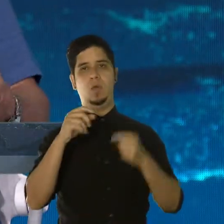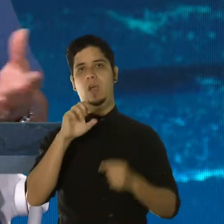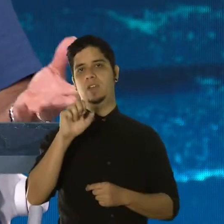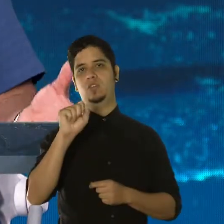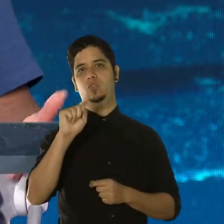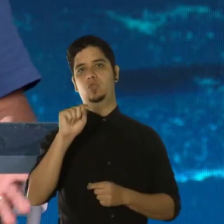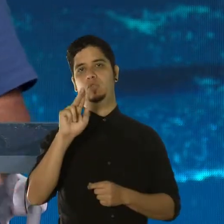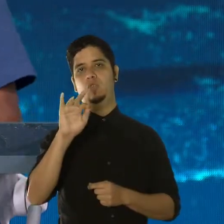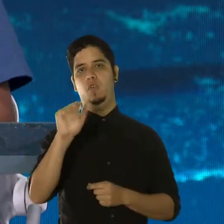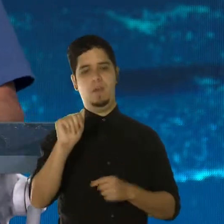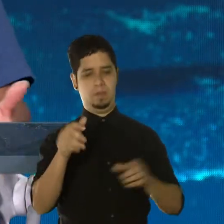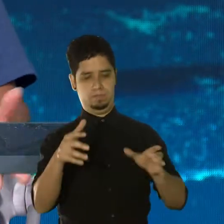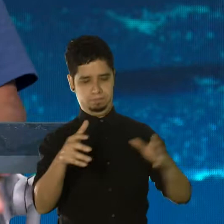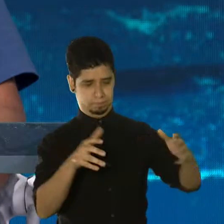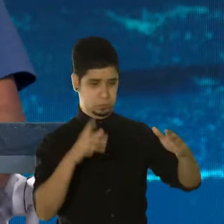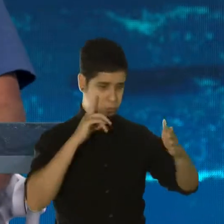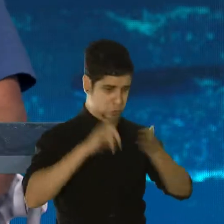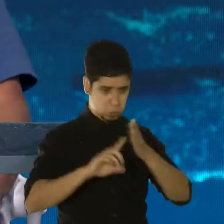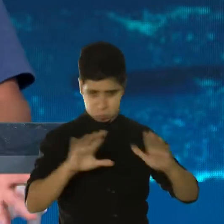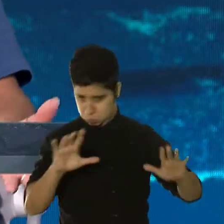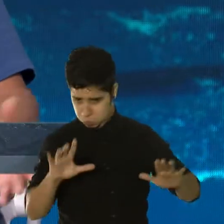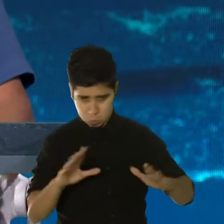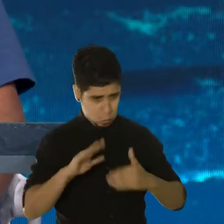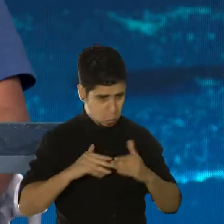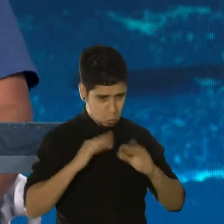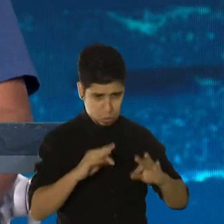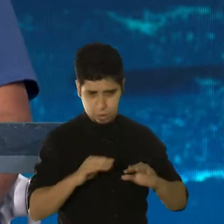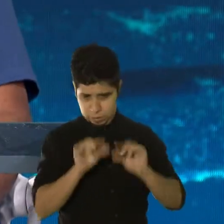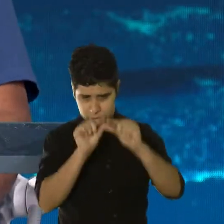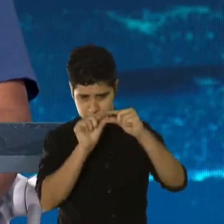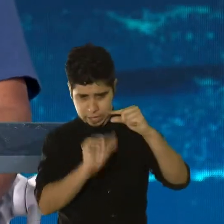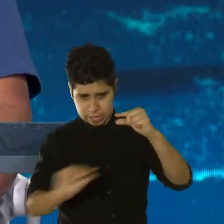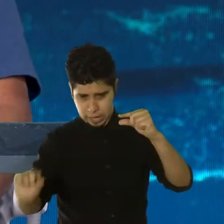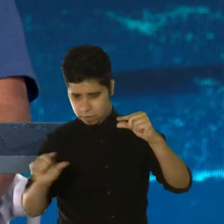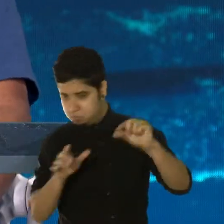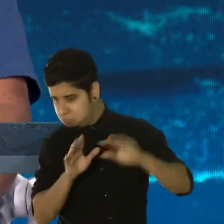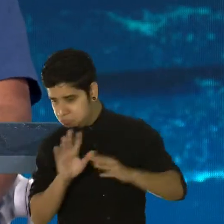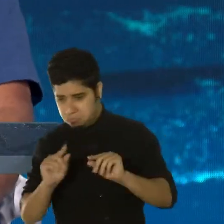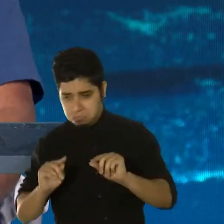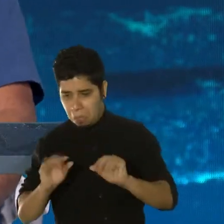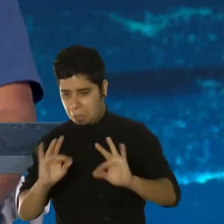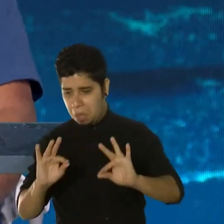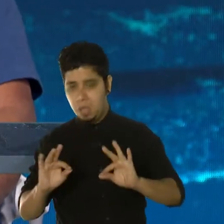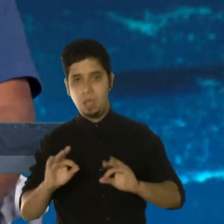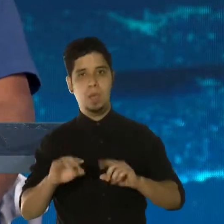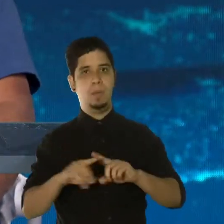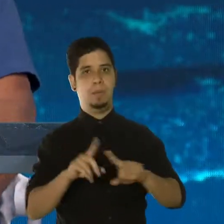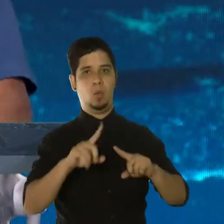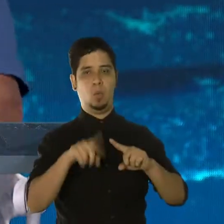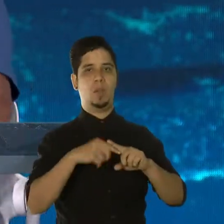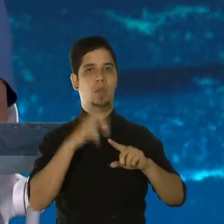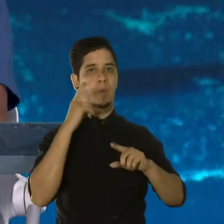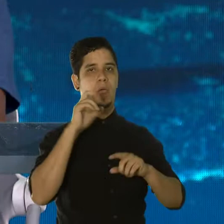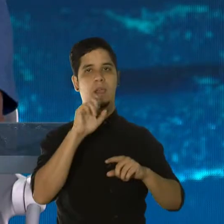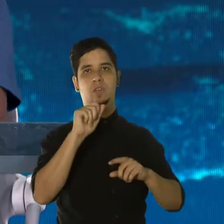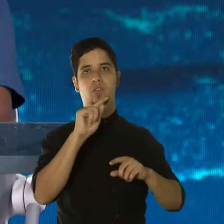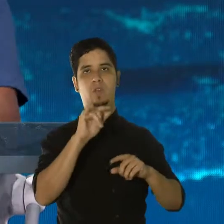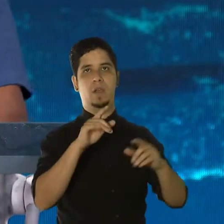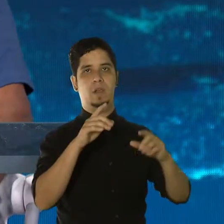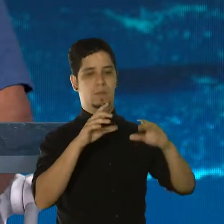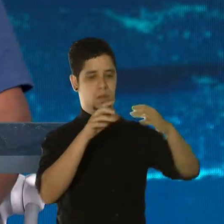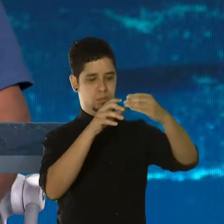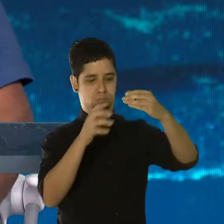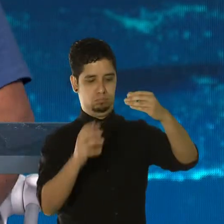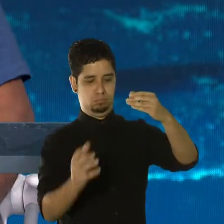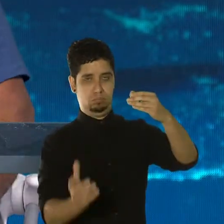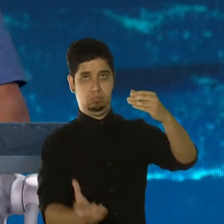primero, no tenía nada las líneas, estaban todas completas. Me pongo a chequear la estufa cuando la saco y en una de las vueltas